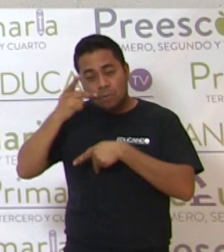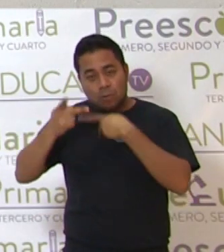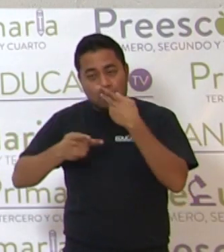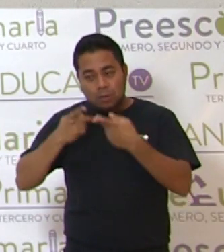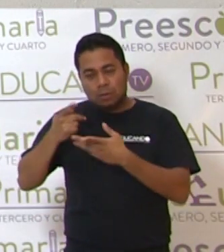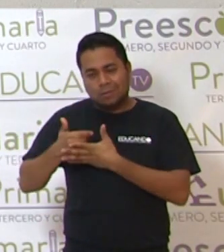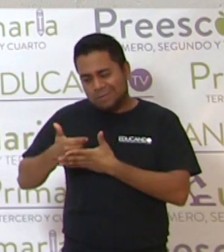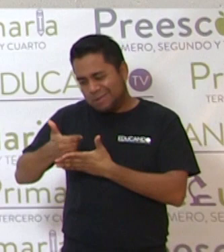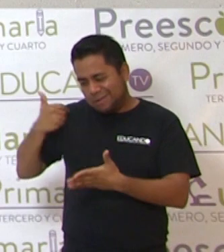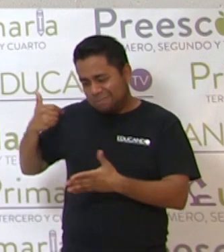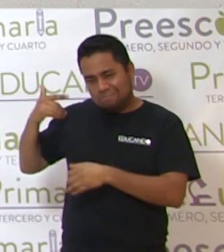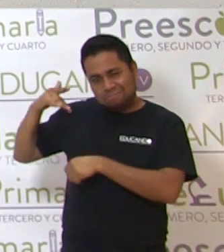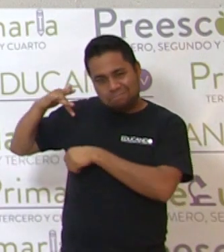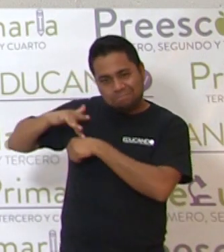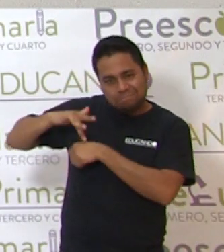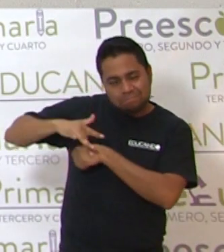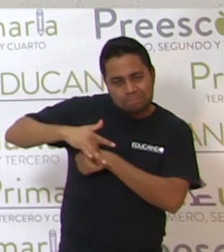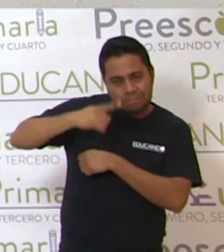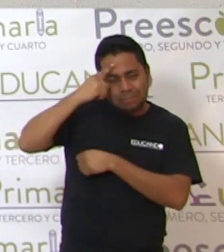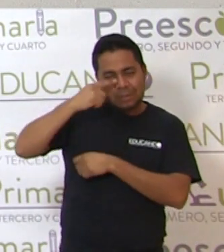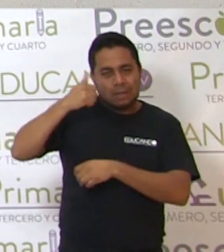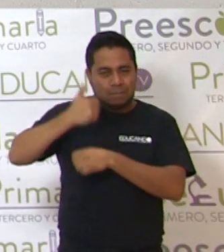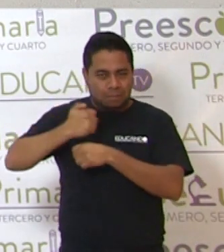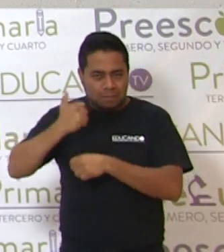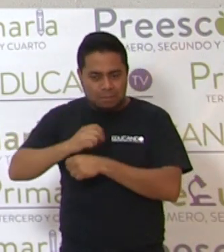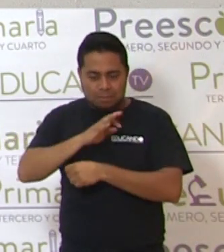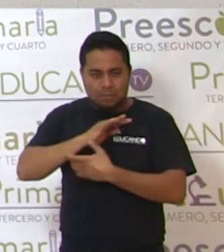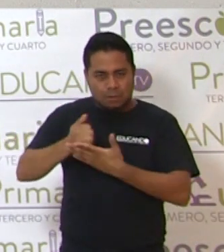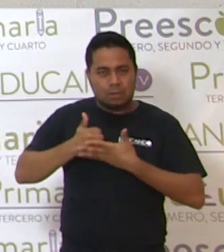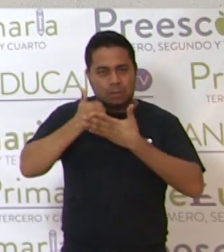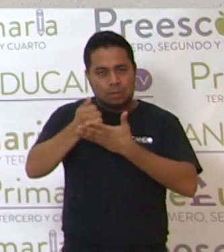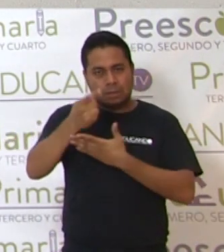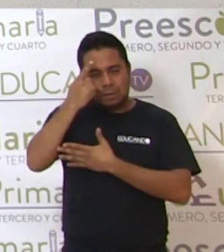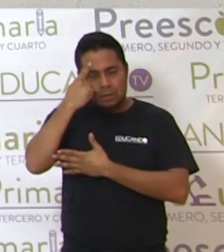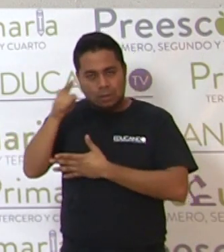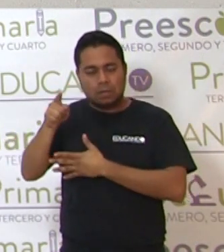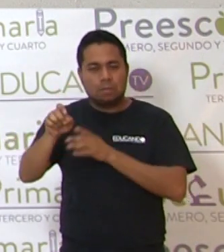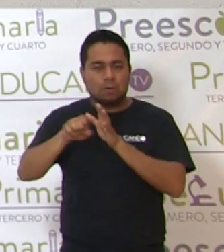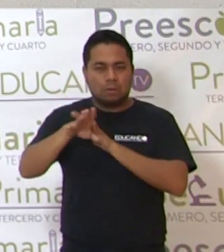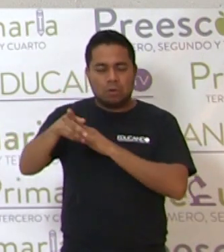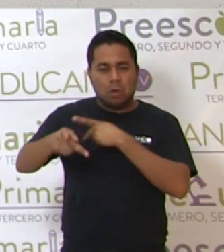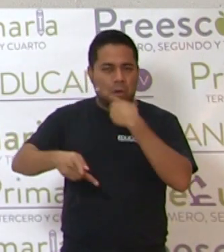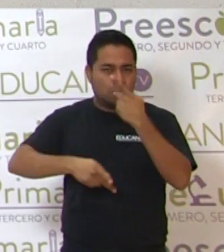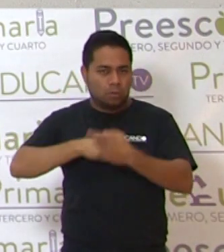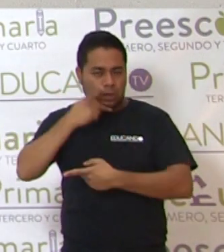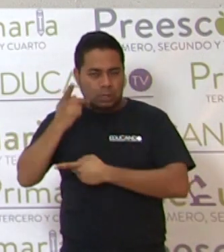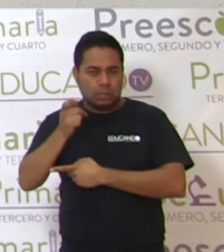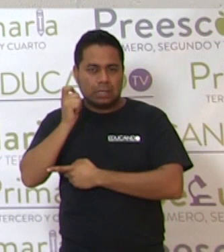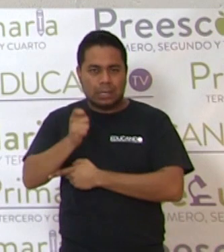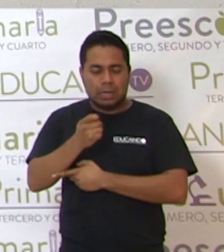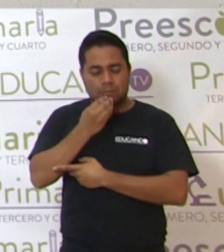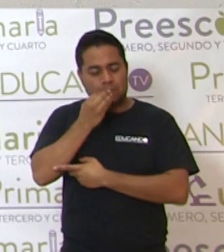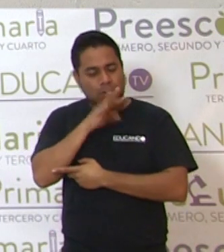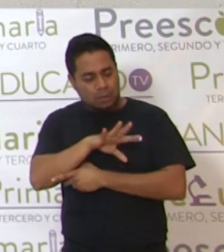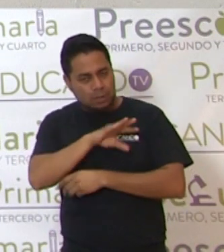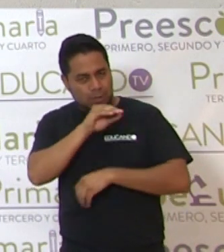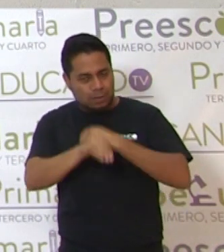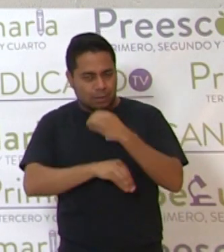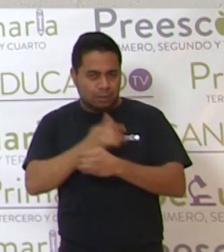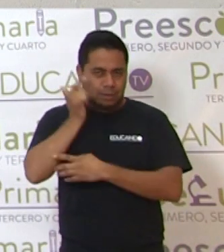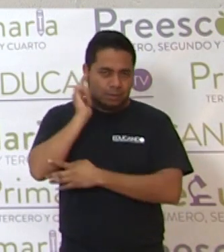muchos antecedentes de la primaria que te pueden ayudar para que tu poesía salga muy bonita, ¿de